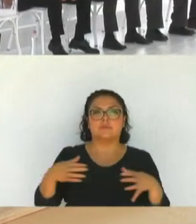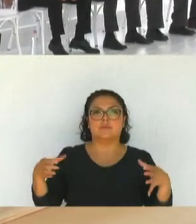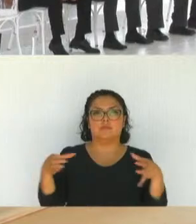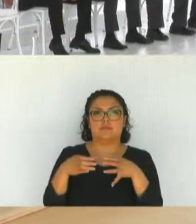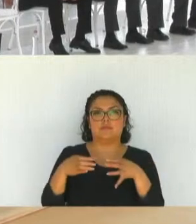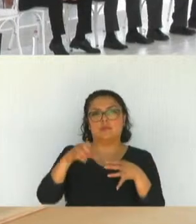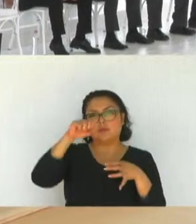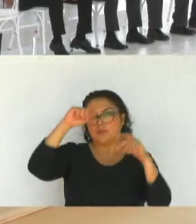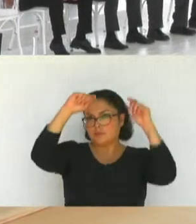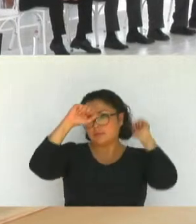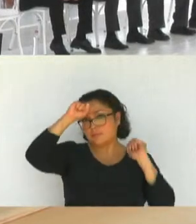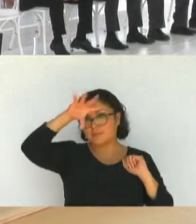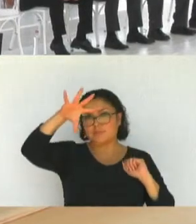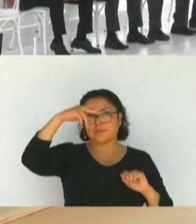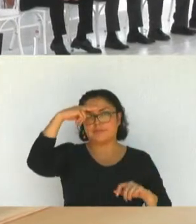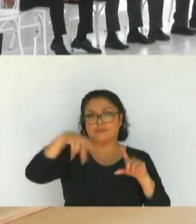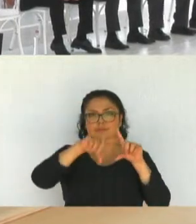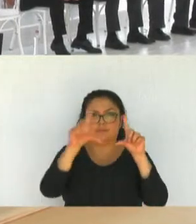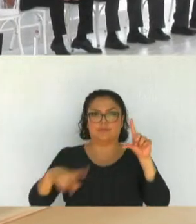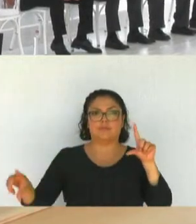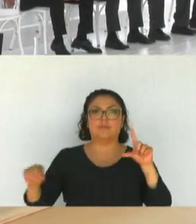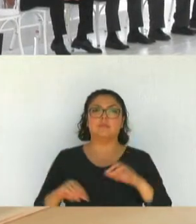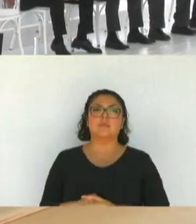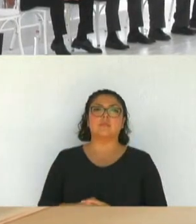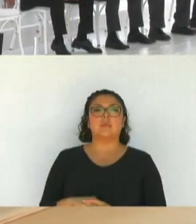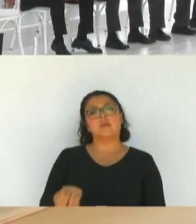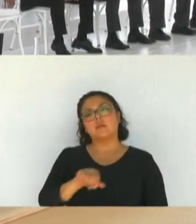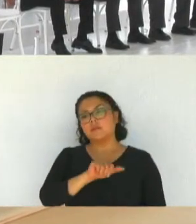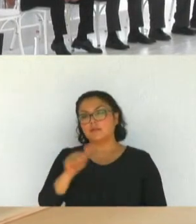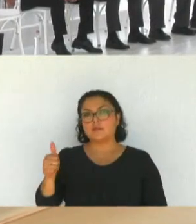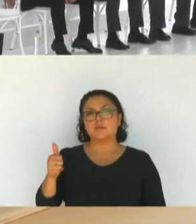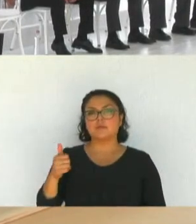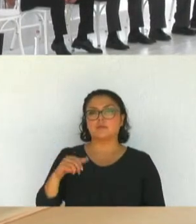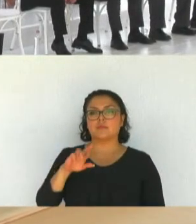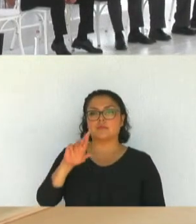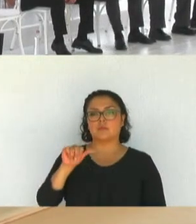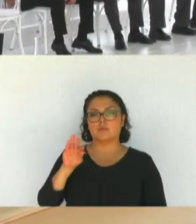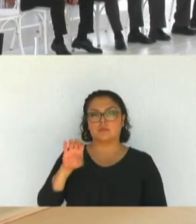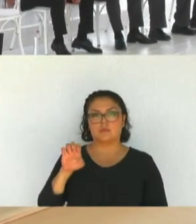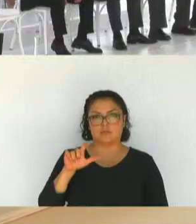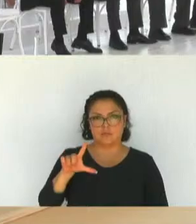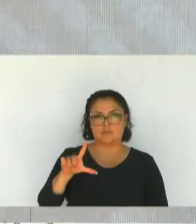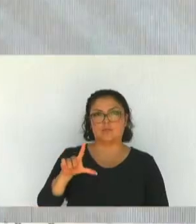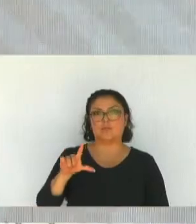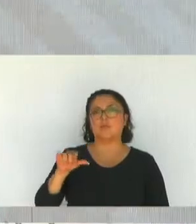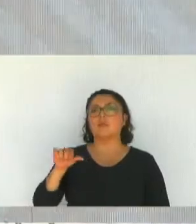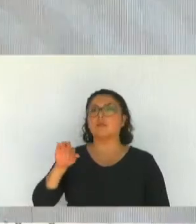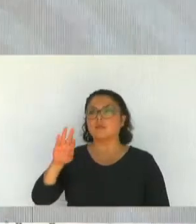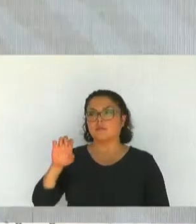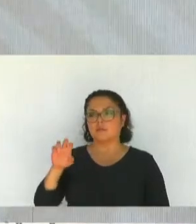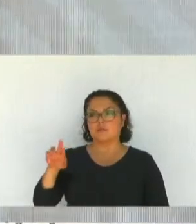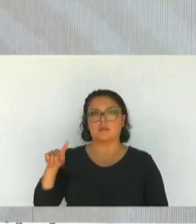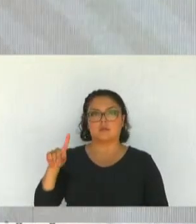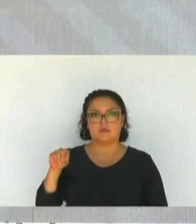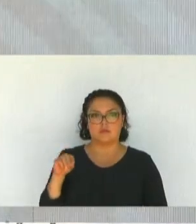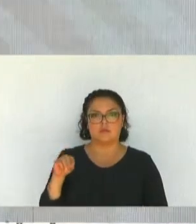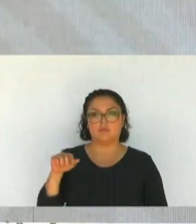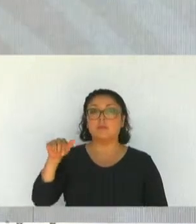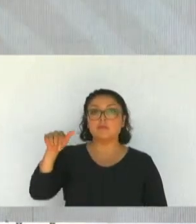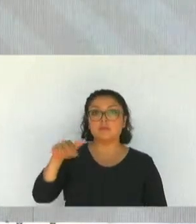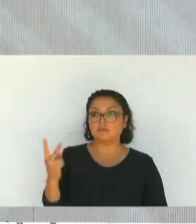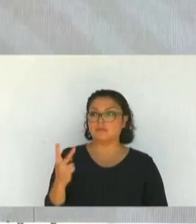de México. Y desde luego muchas gracias a Rafael Rebollar, a Fernando Alaniz como nuestros